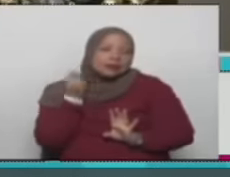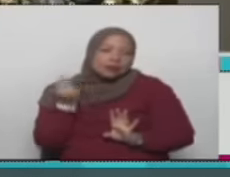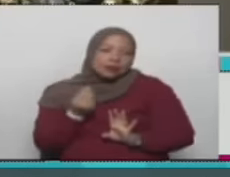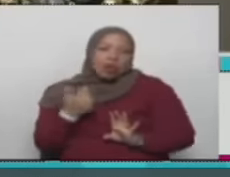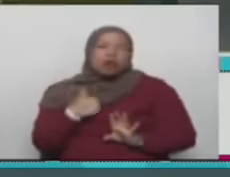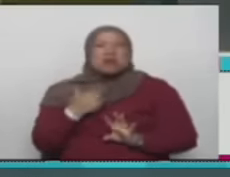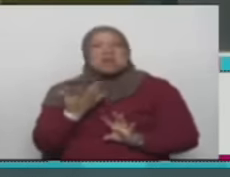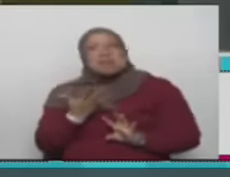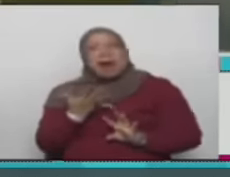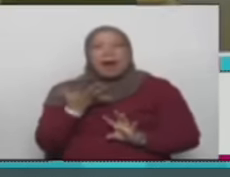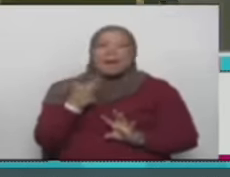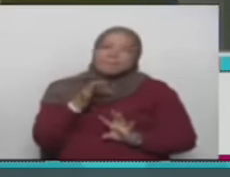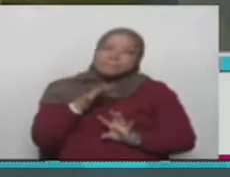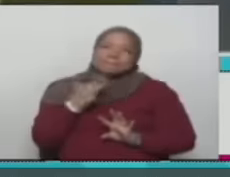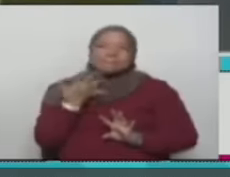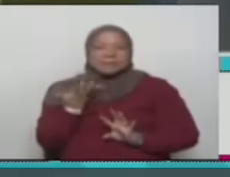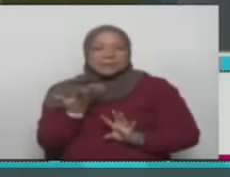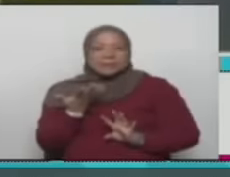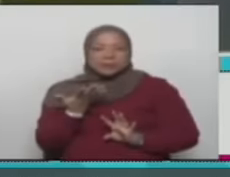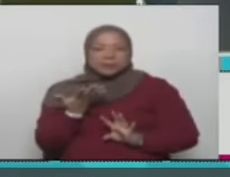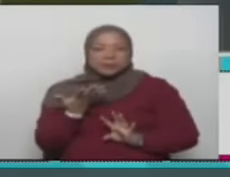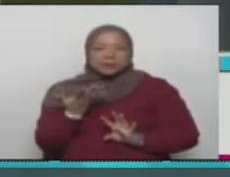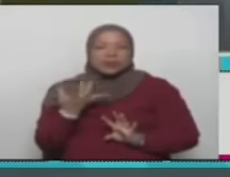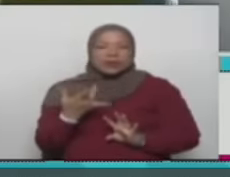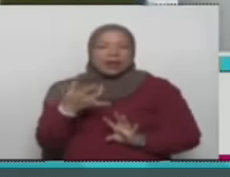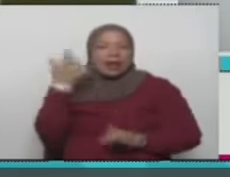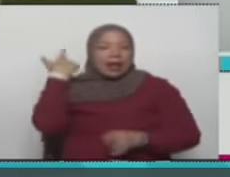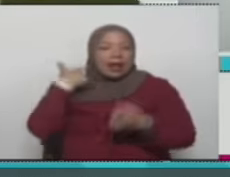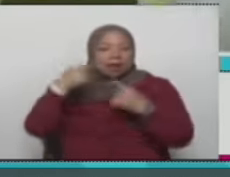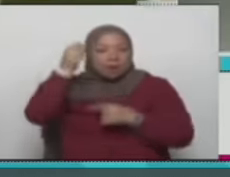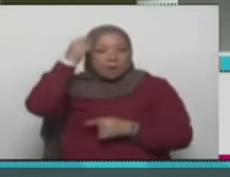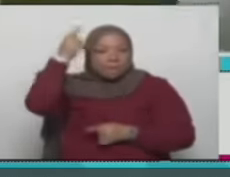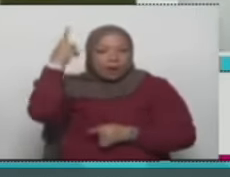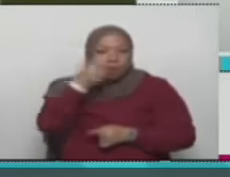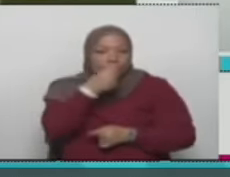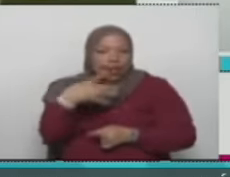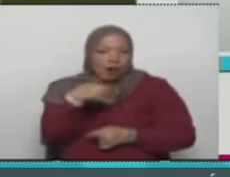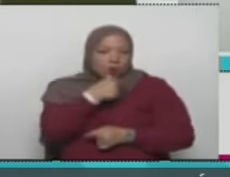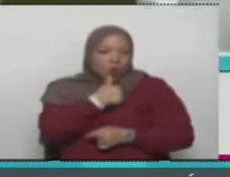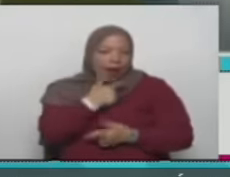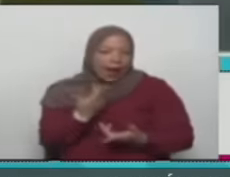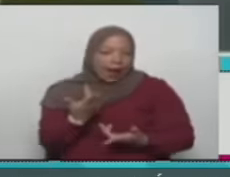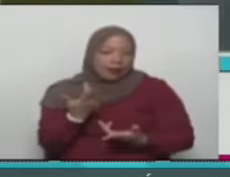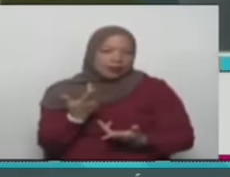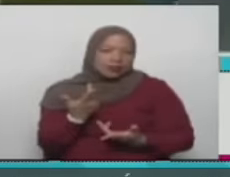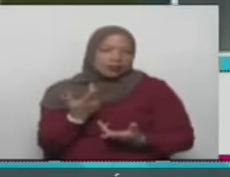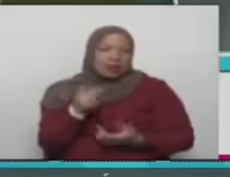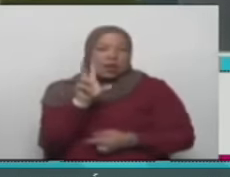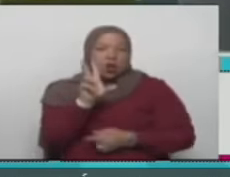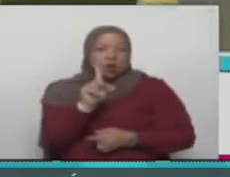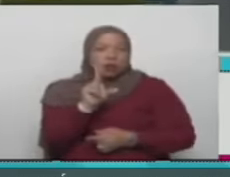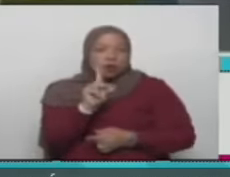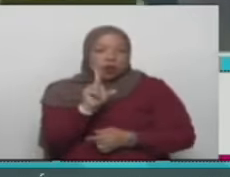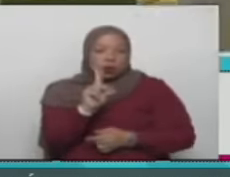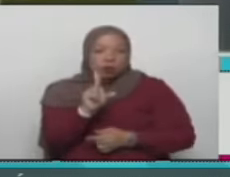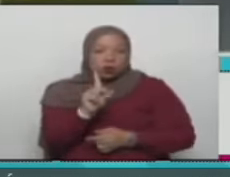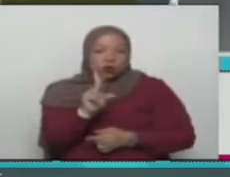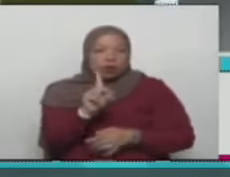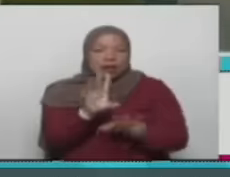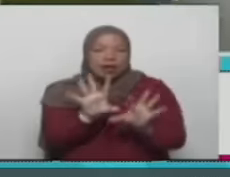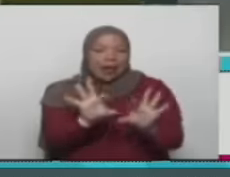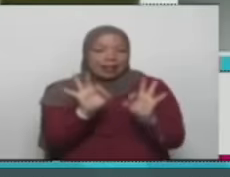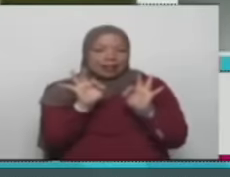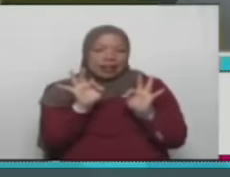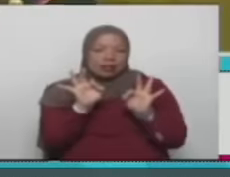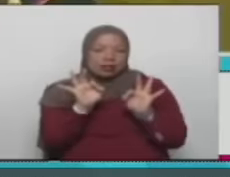pero no tenía canas entonces, eso sí puedo decir. Lo segundo, muy interesante, es que